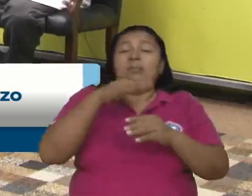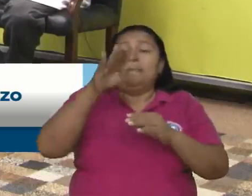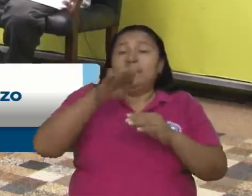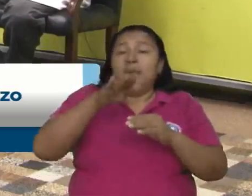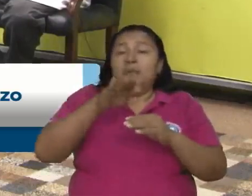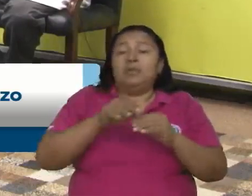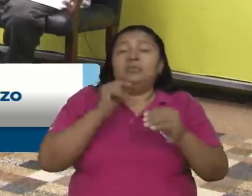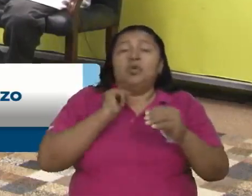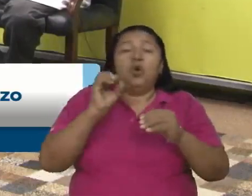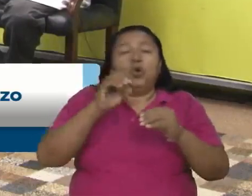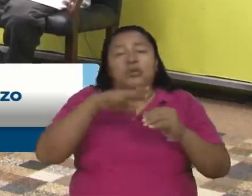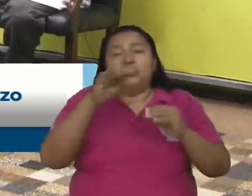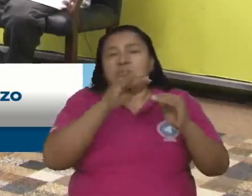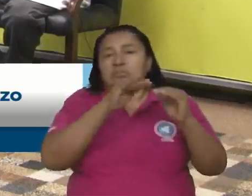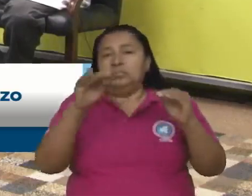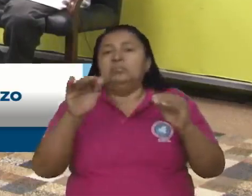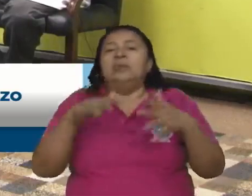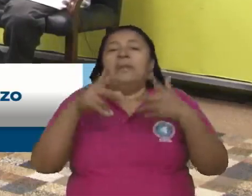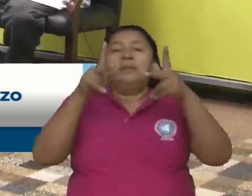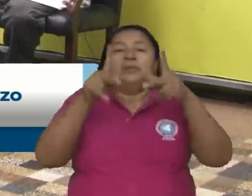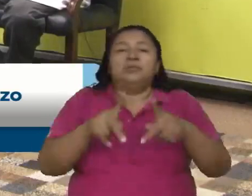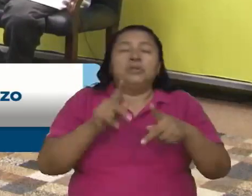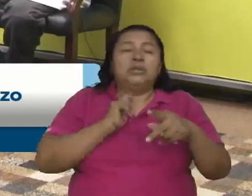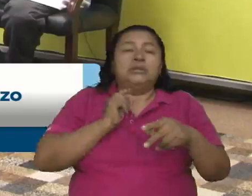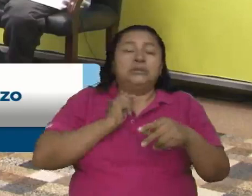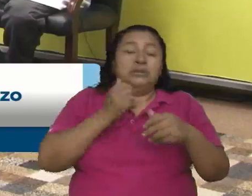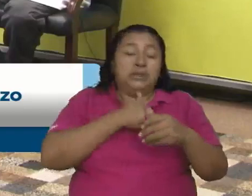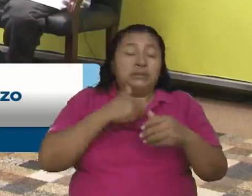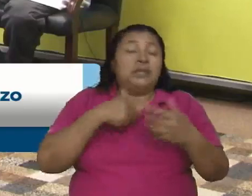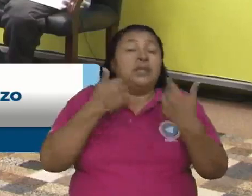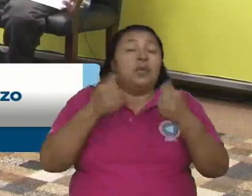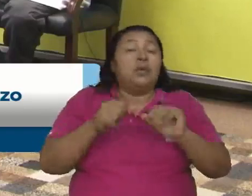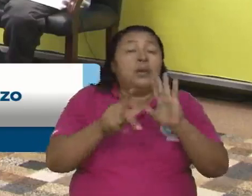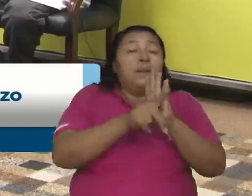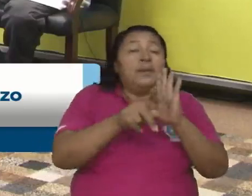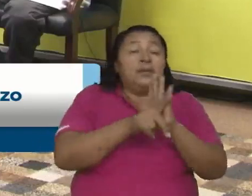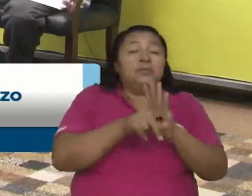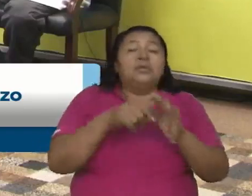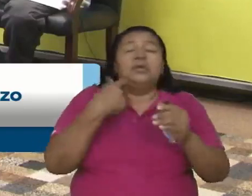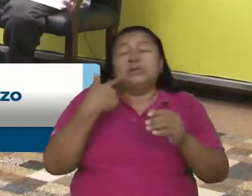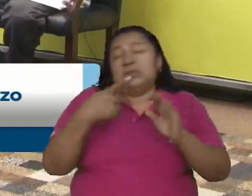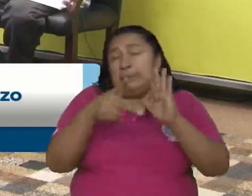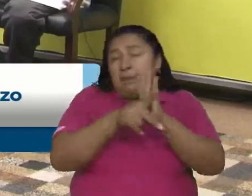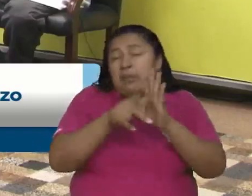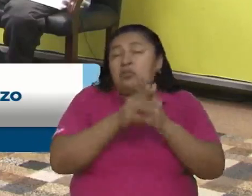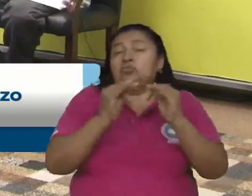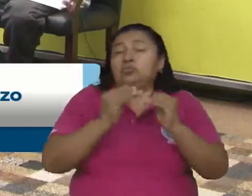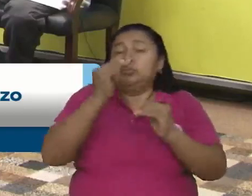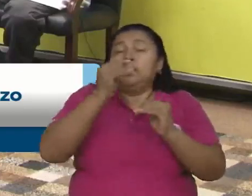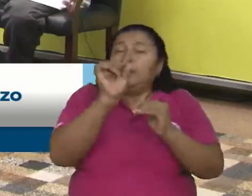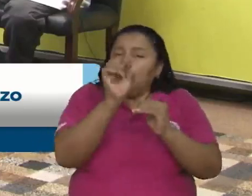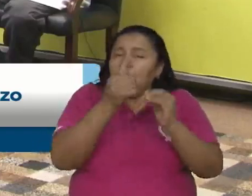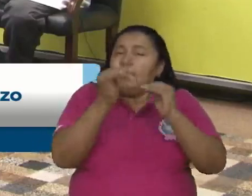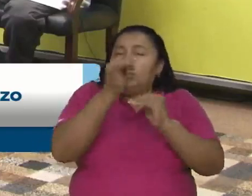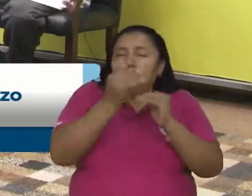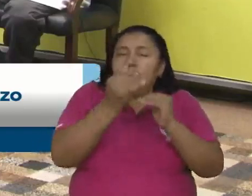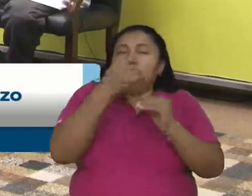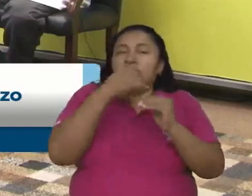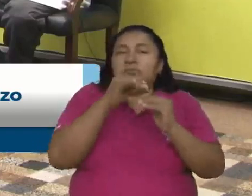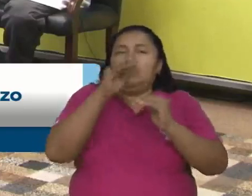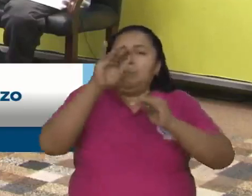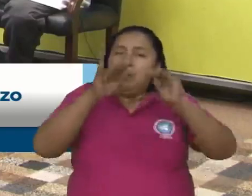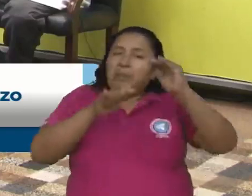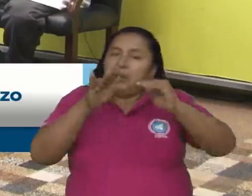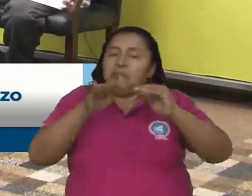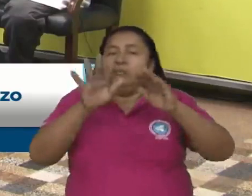dosis estándares. Para pacientes se hace de acuerdo al riesgo. Si el riesgo es muy alto, pues se da un poquito más de dosis. Riesgo moderado, se